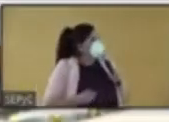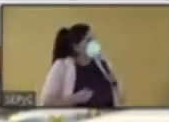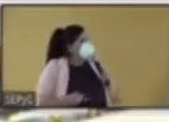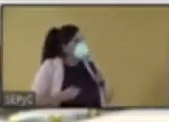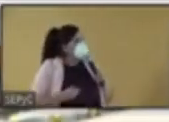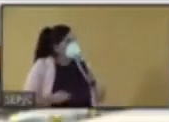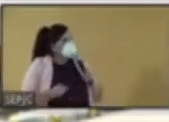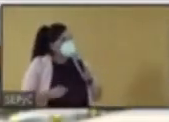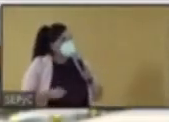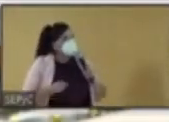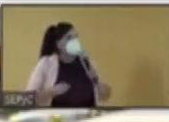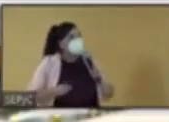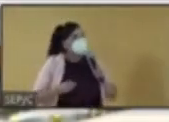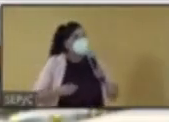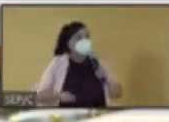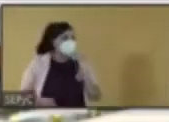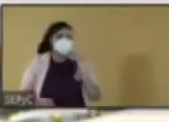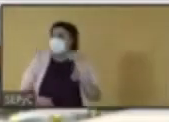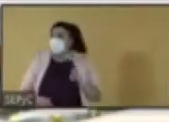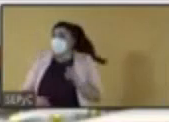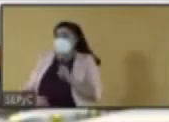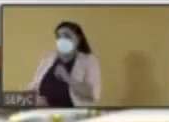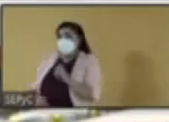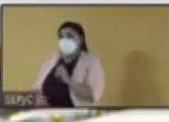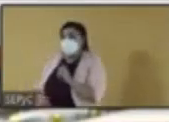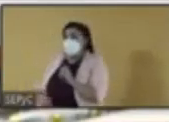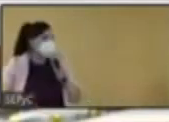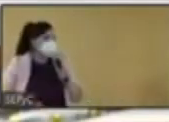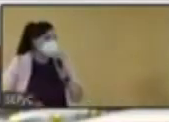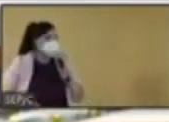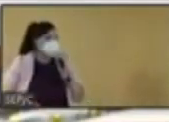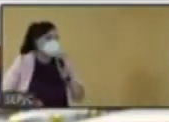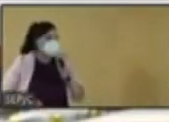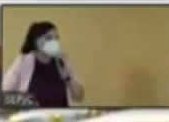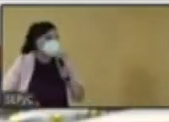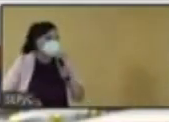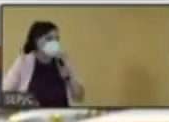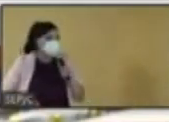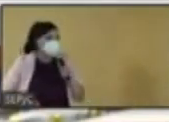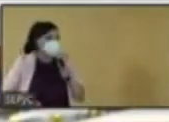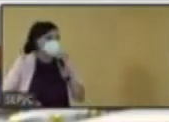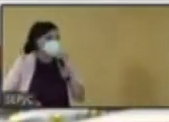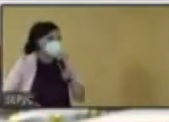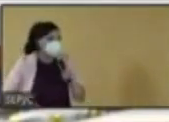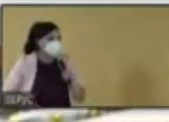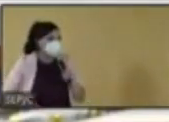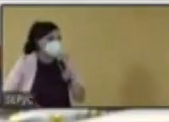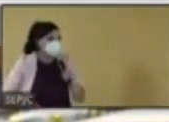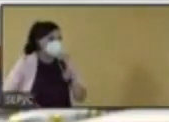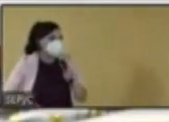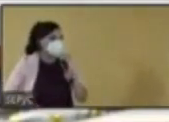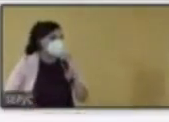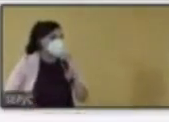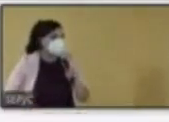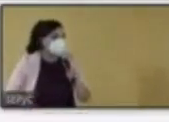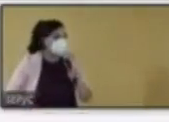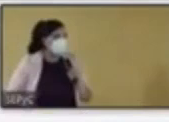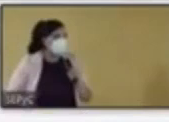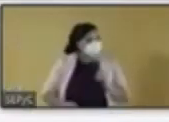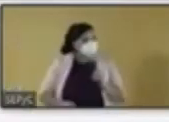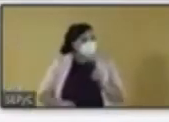vamos a ingresar a la plataforma de Claranet Sinaloa. Previo a nuestro registro, insertar nuestra CUR y damos clic, por favor, a